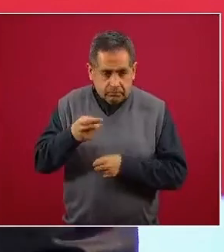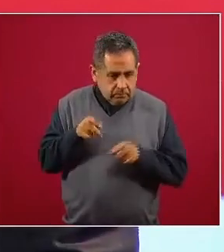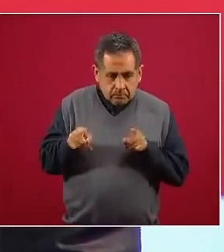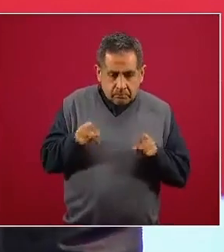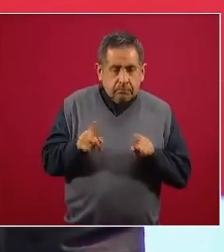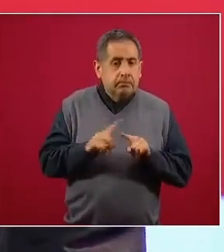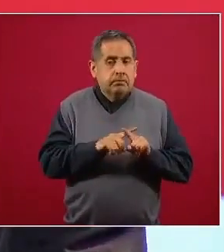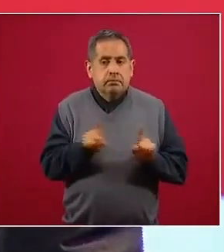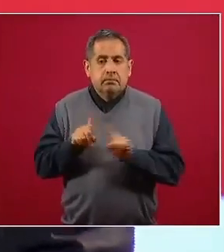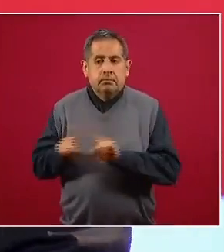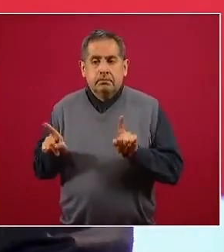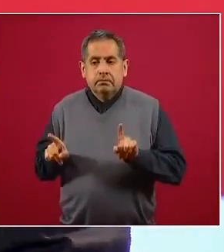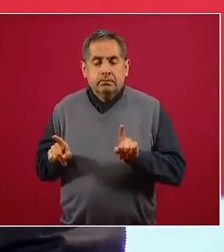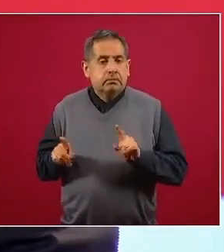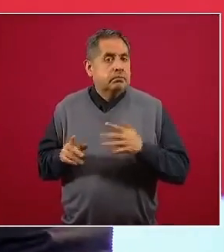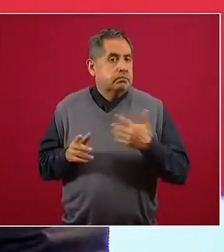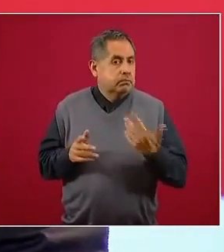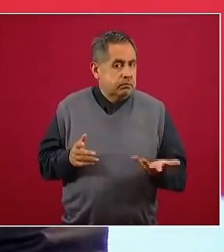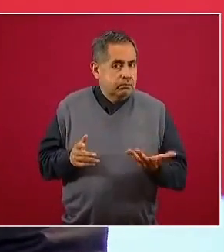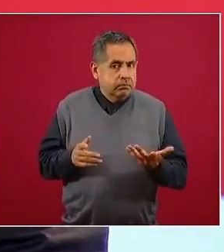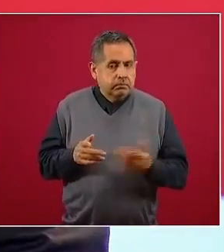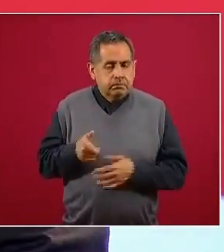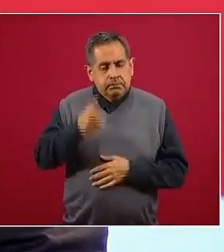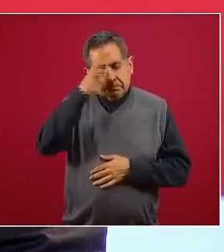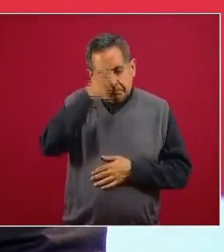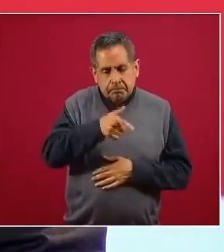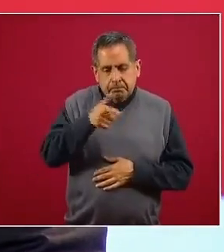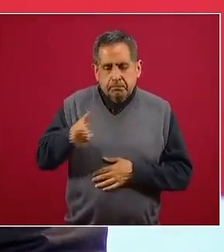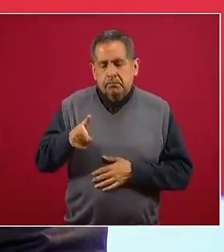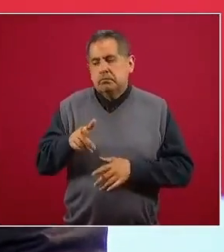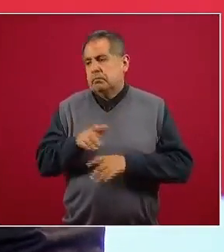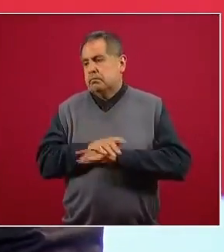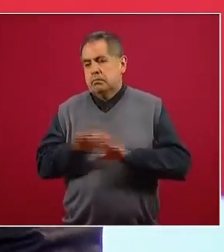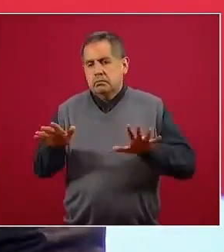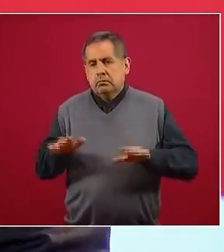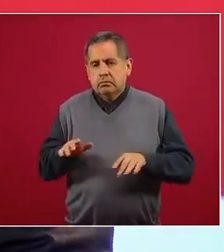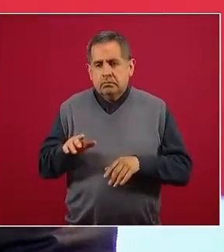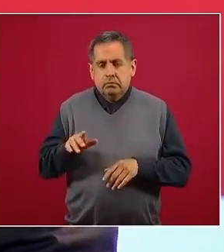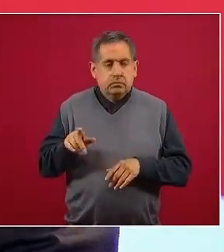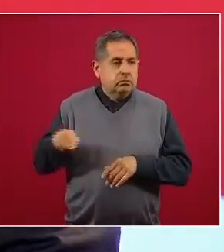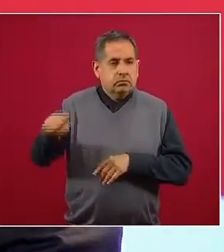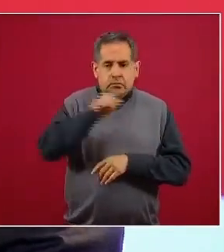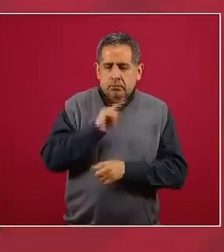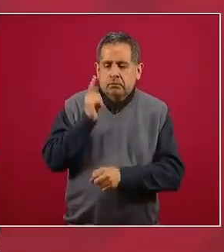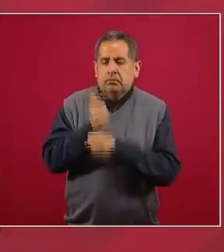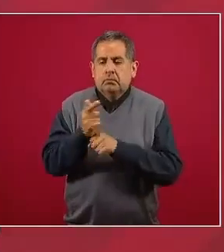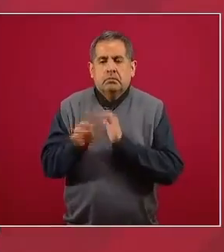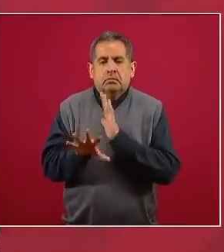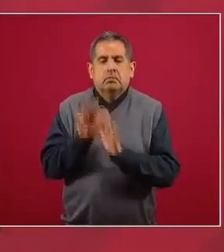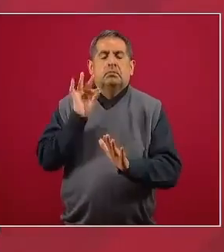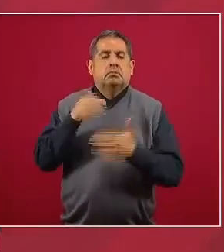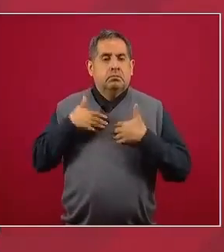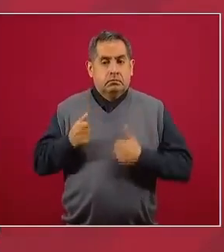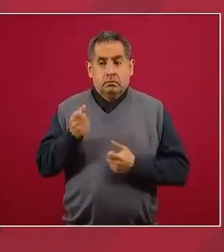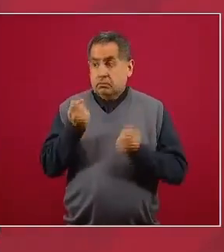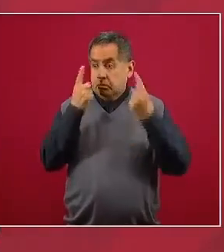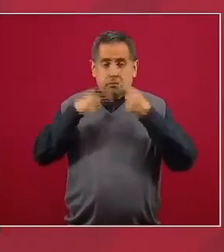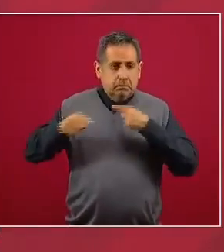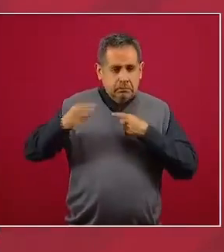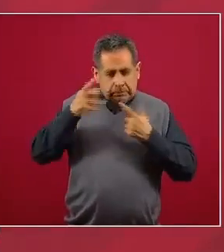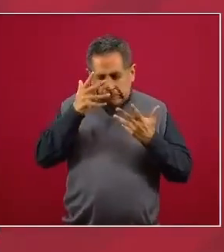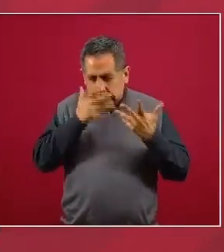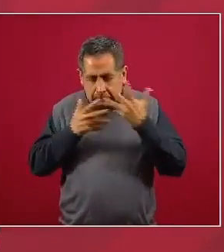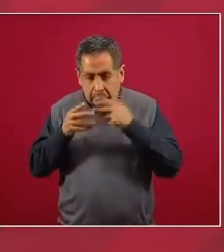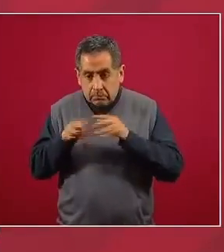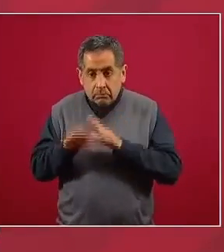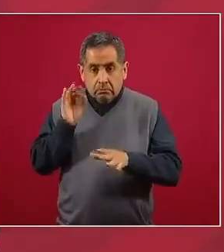que eran diferentes. Entonces, esto permitió disipar un misterio científico que permanecía